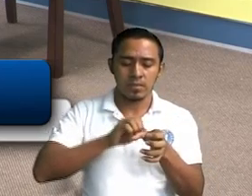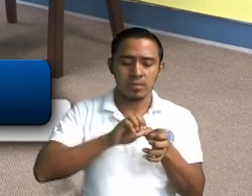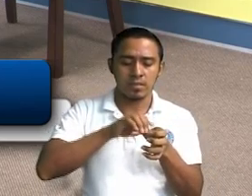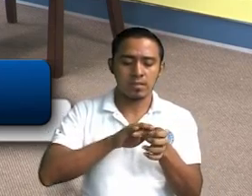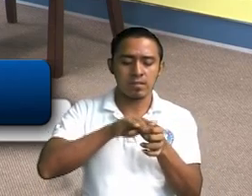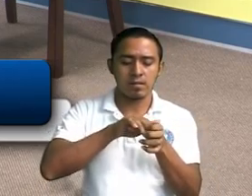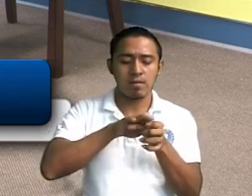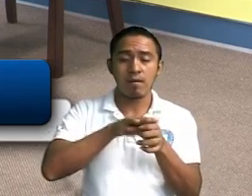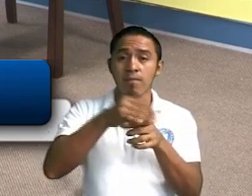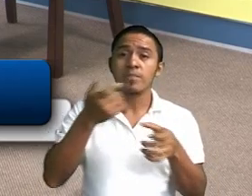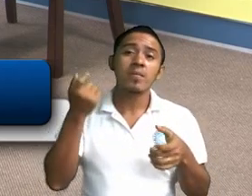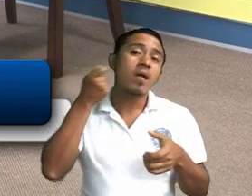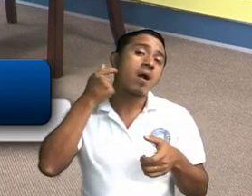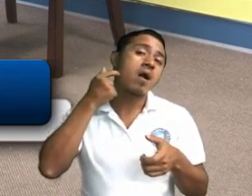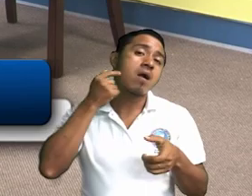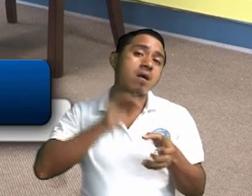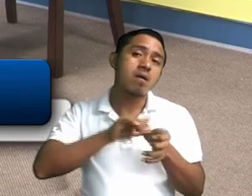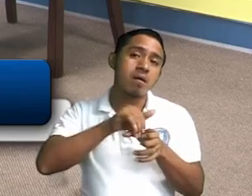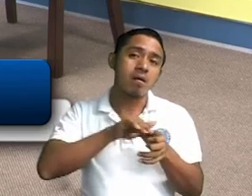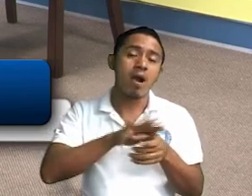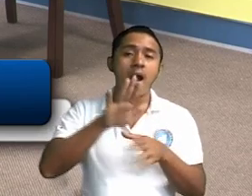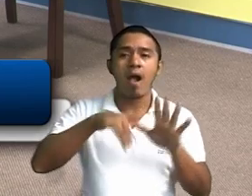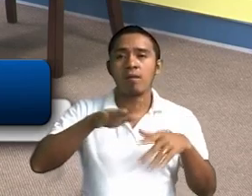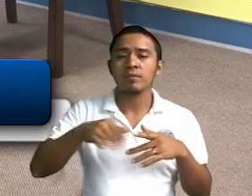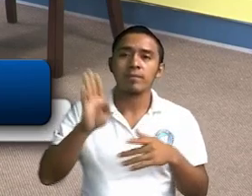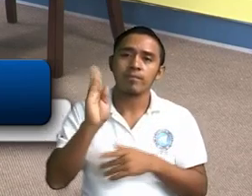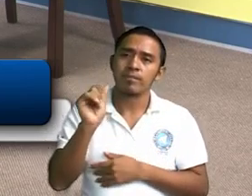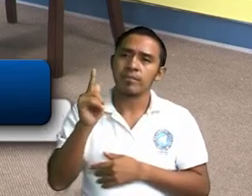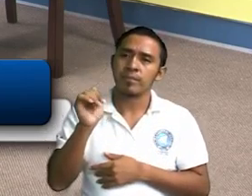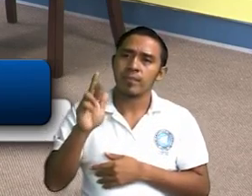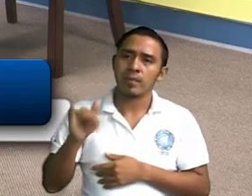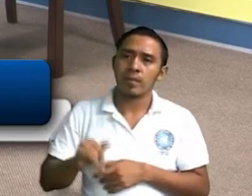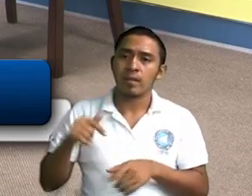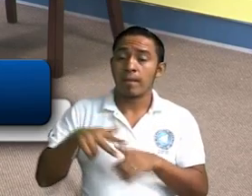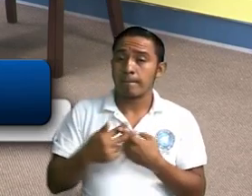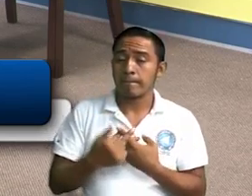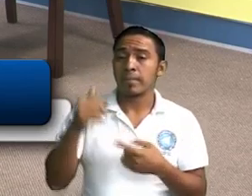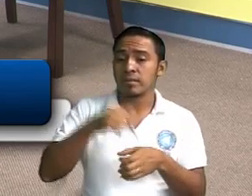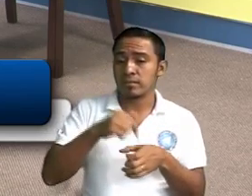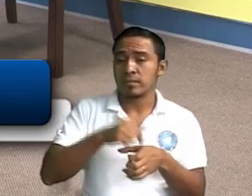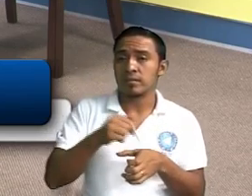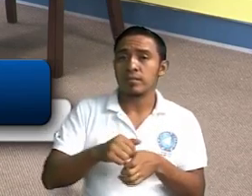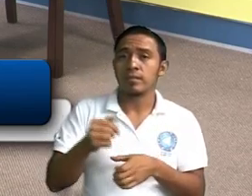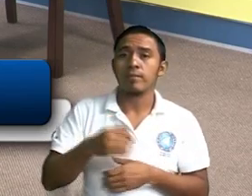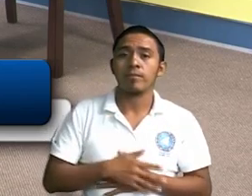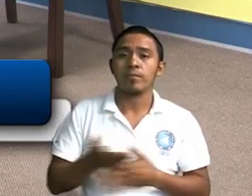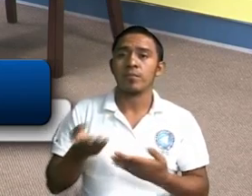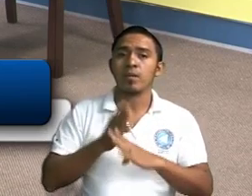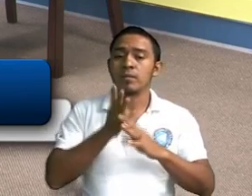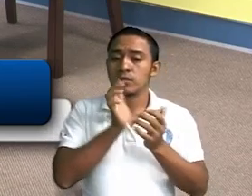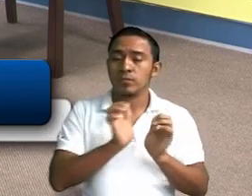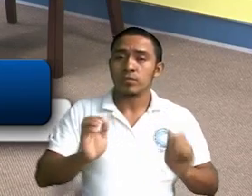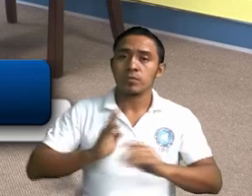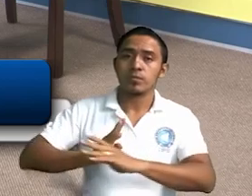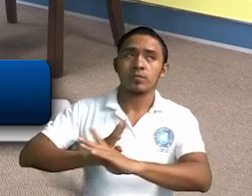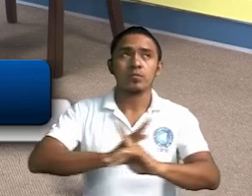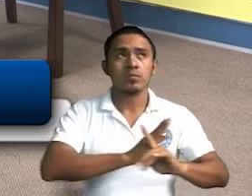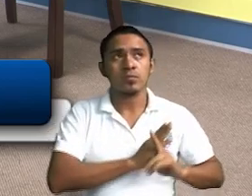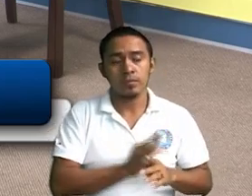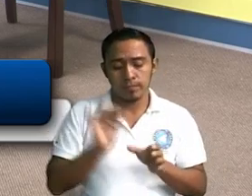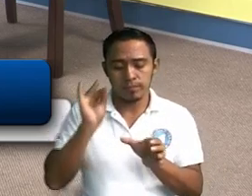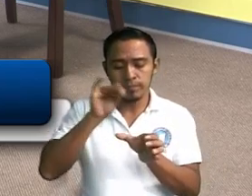surcos donde generalmente se introducen las bacterias y ahí inicia la cara entonces cuál es la parte preventiva en el niño bueno se